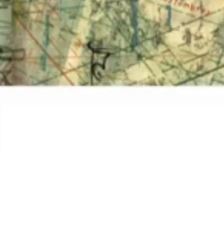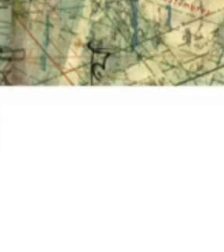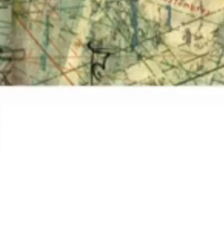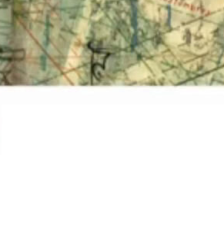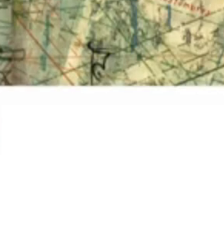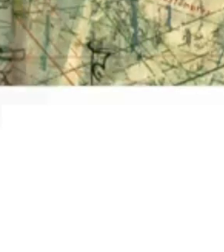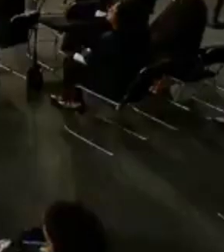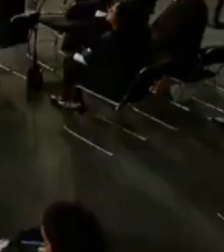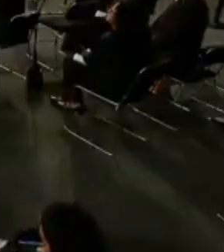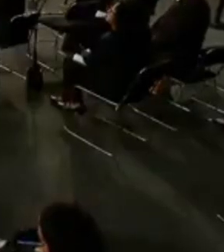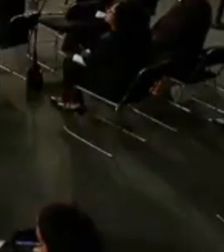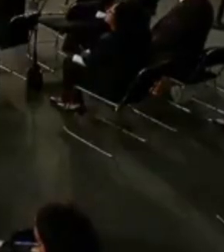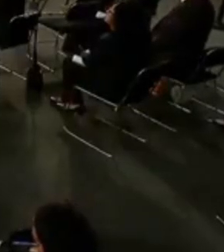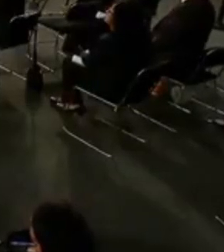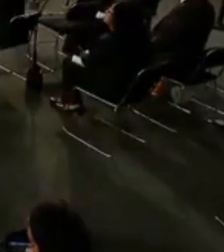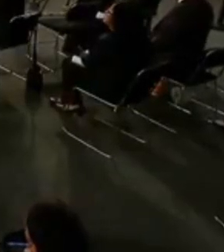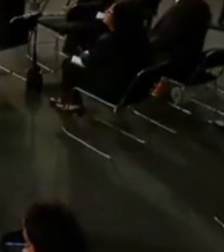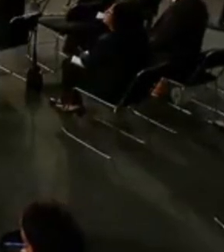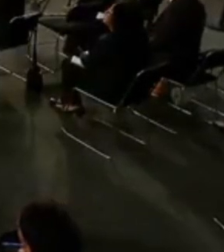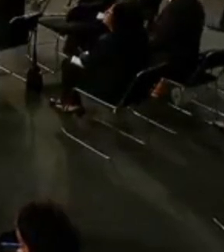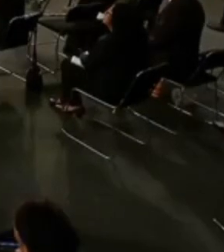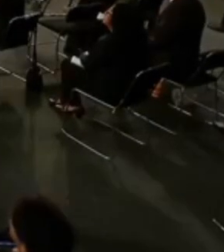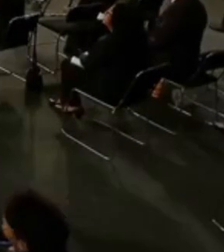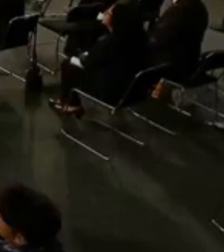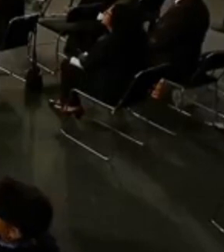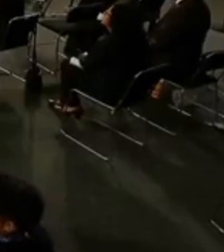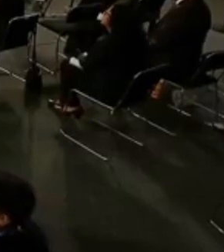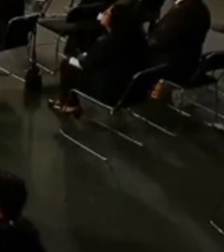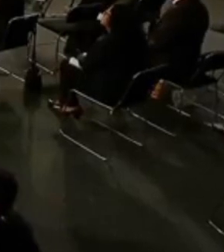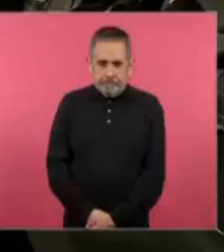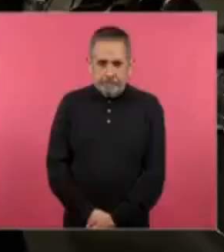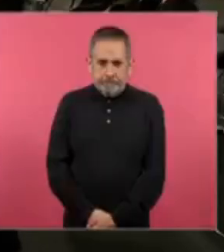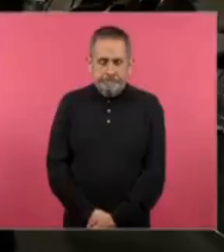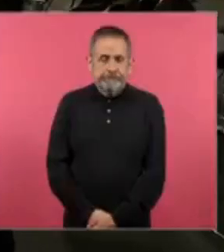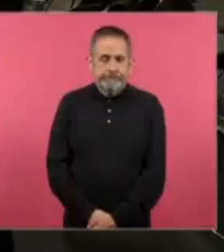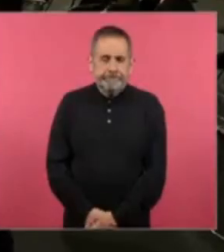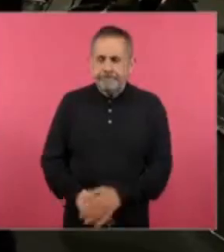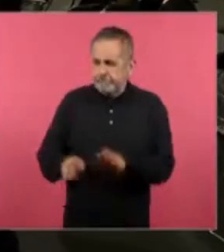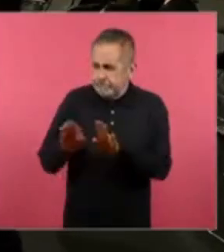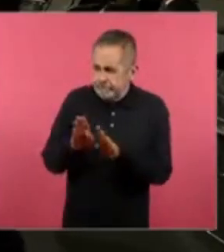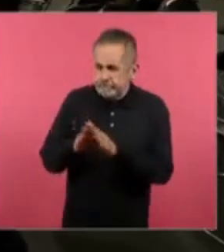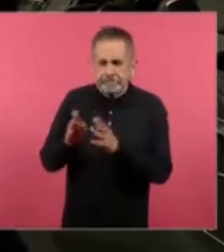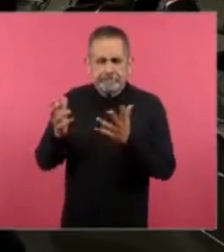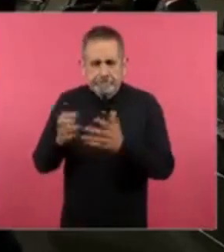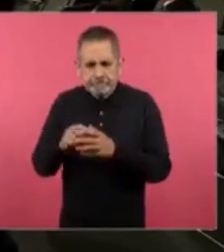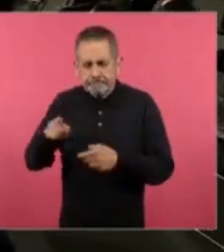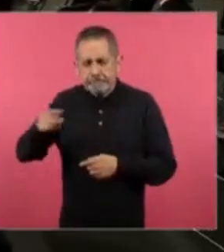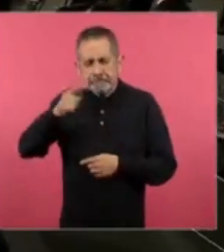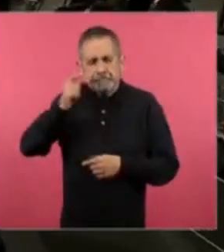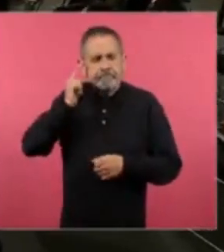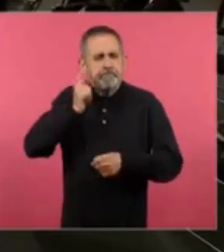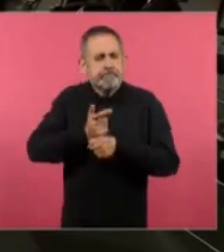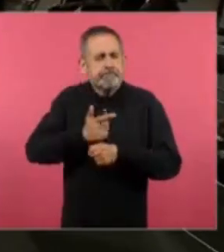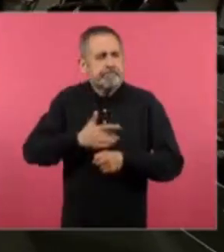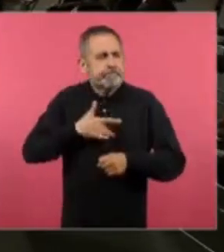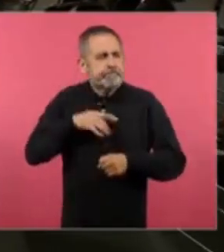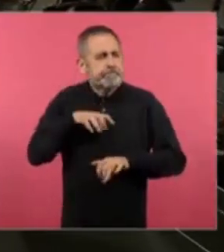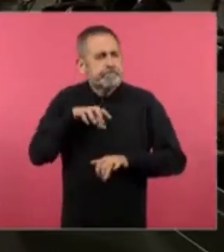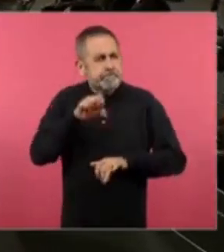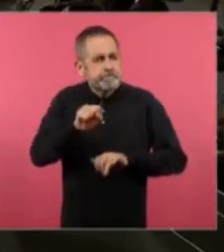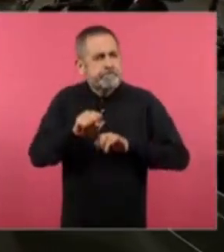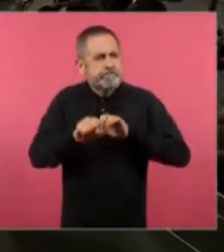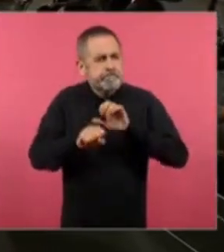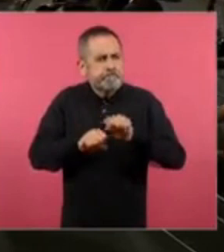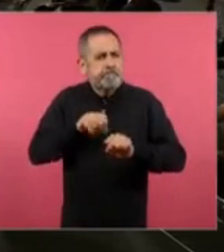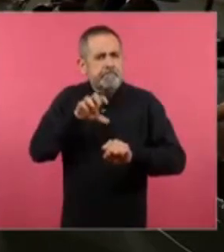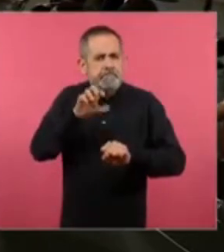la reflexión sobre lo que hicimos, cómo lo hicimos, y esto tiene que ver con aprender a aprender, pero también con aprender a